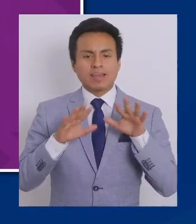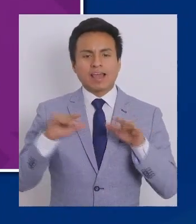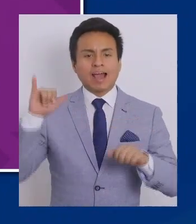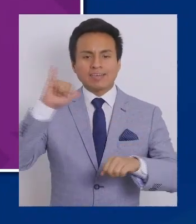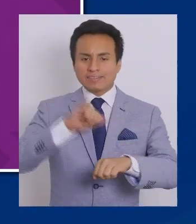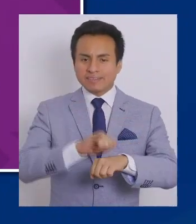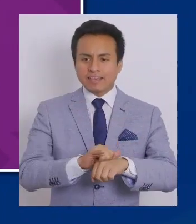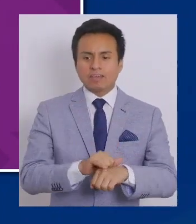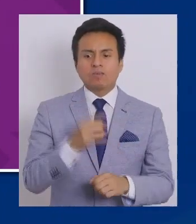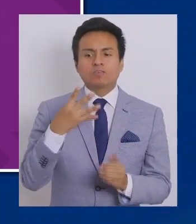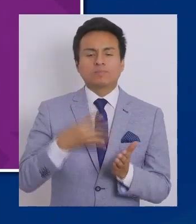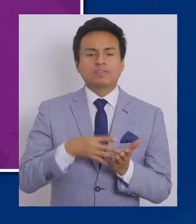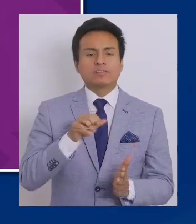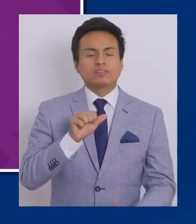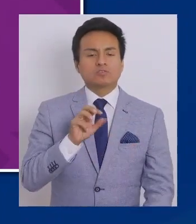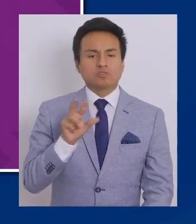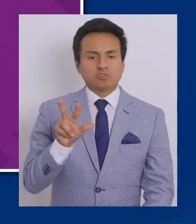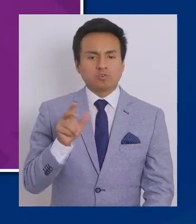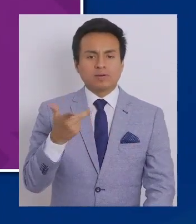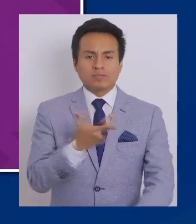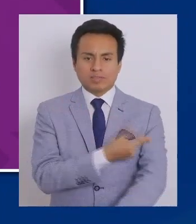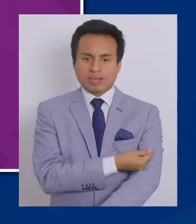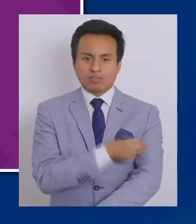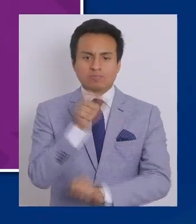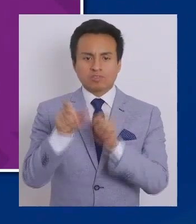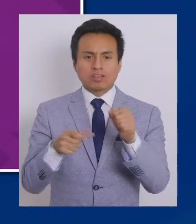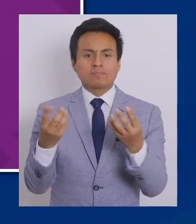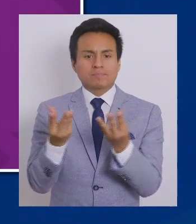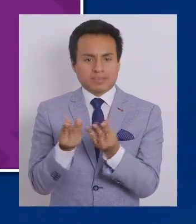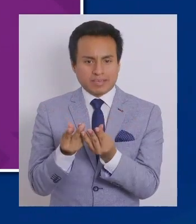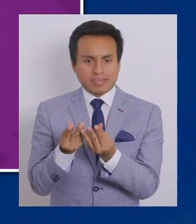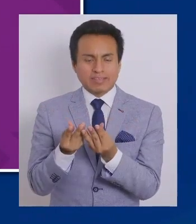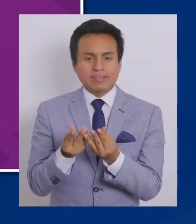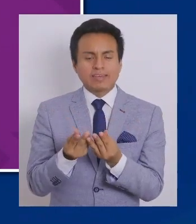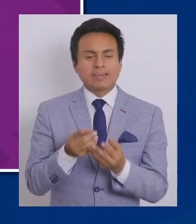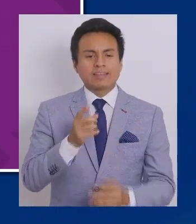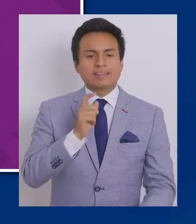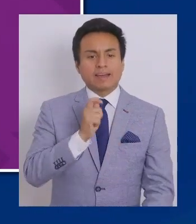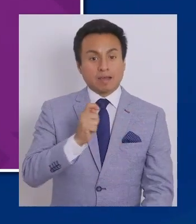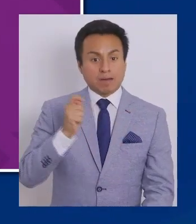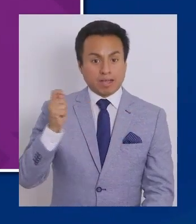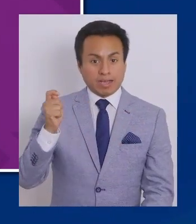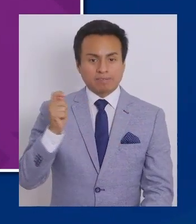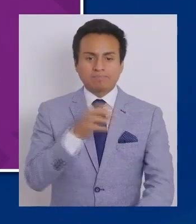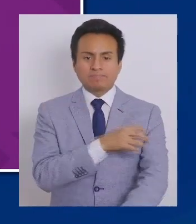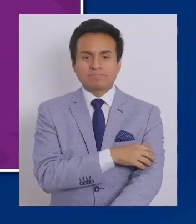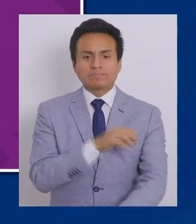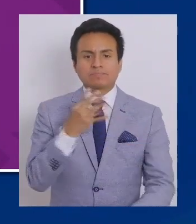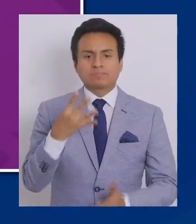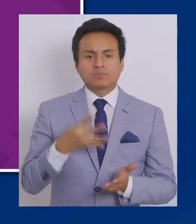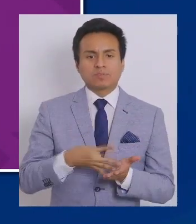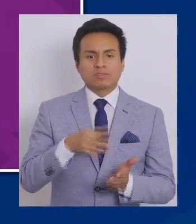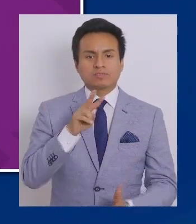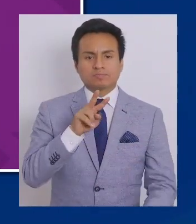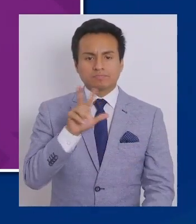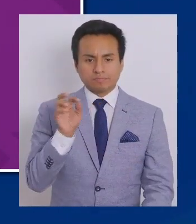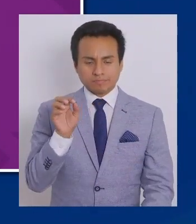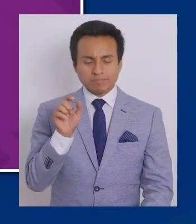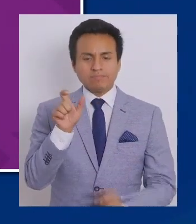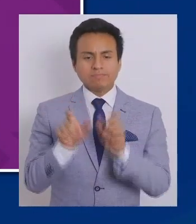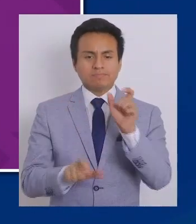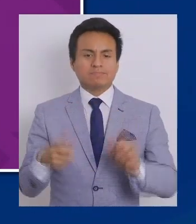con cuatro mil 608 pacientes vacunados una población pequeña y tarapacá con cuatro mil 280